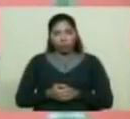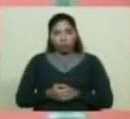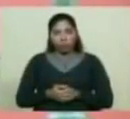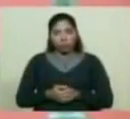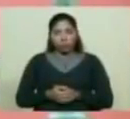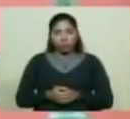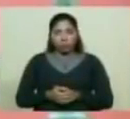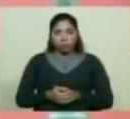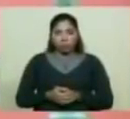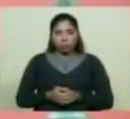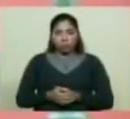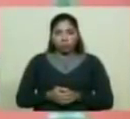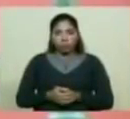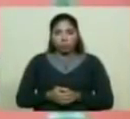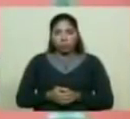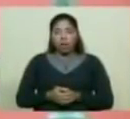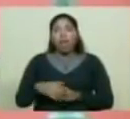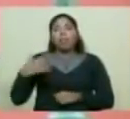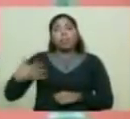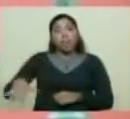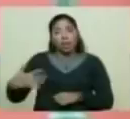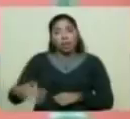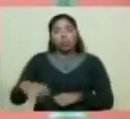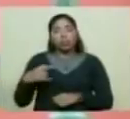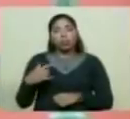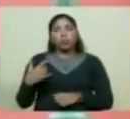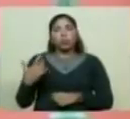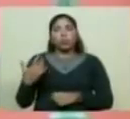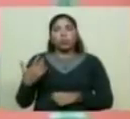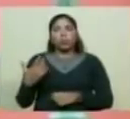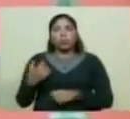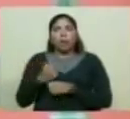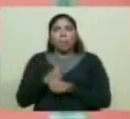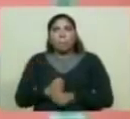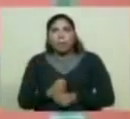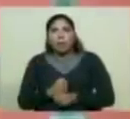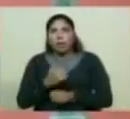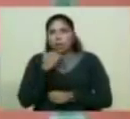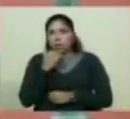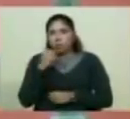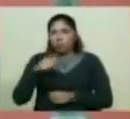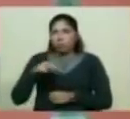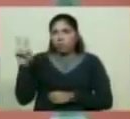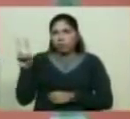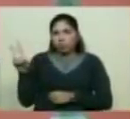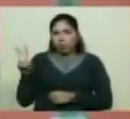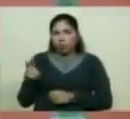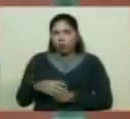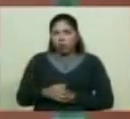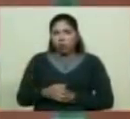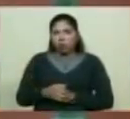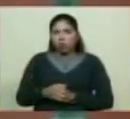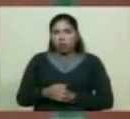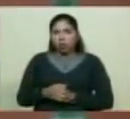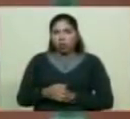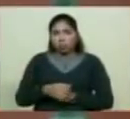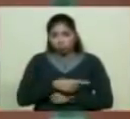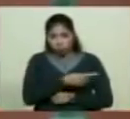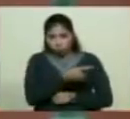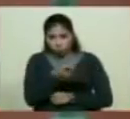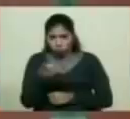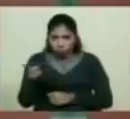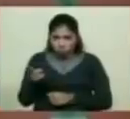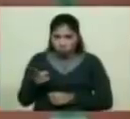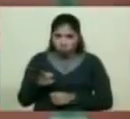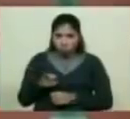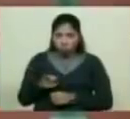tenemos derecho de esperar que la dicha sea el dote de venezuela y por las vuestras debemos